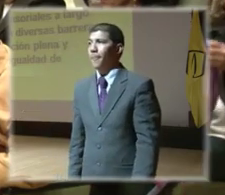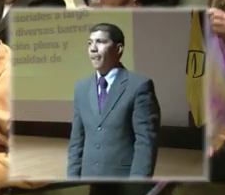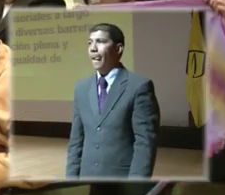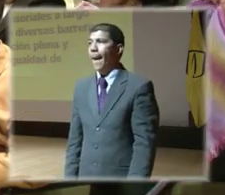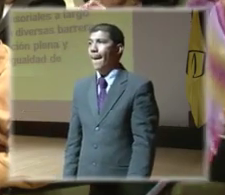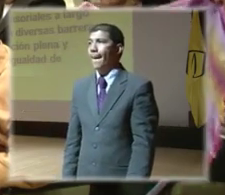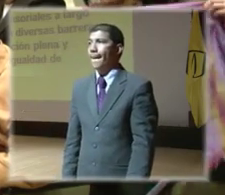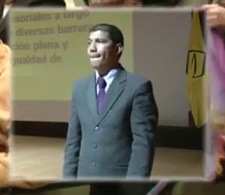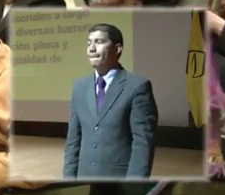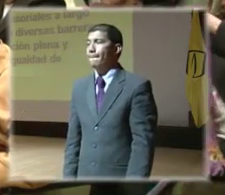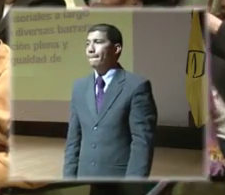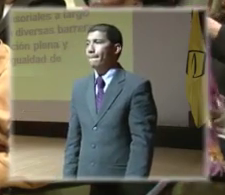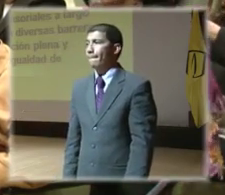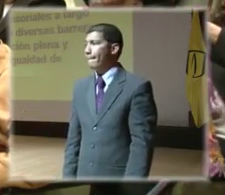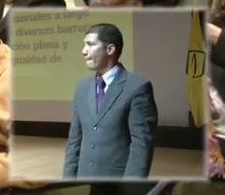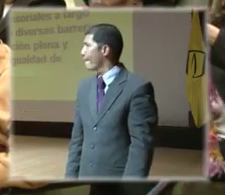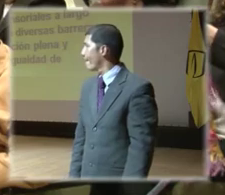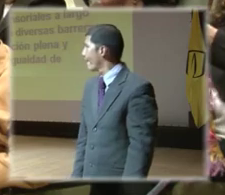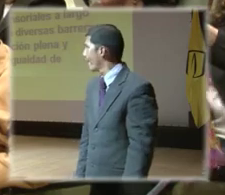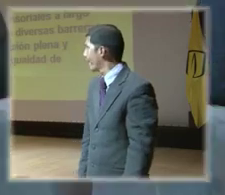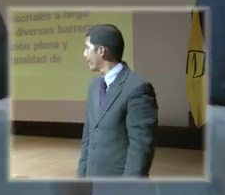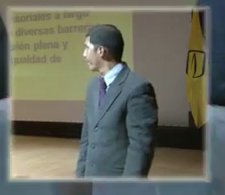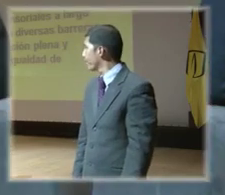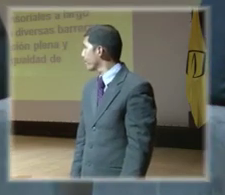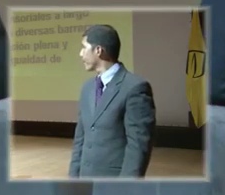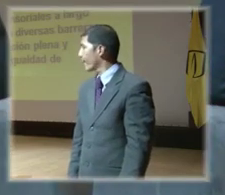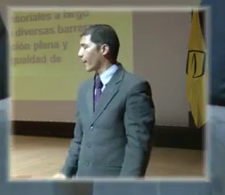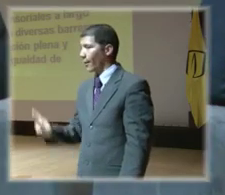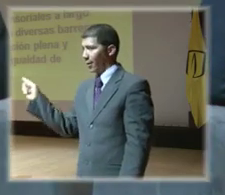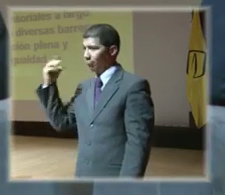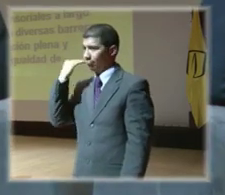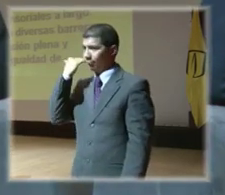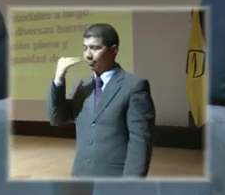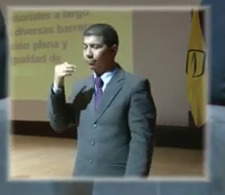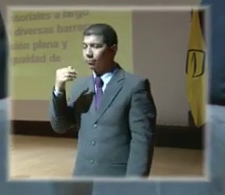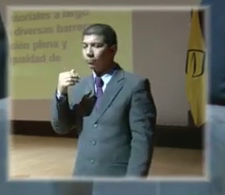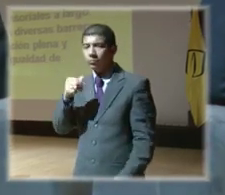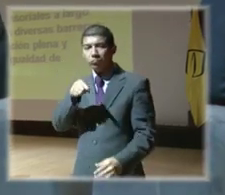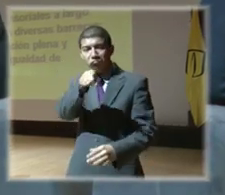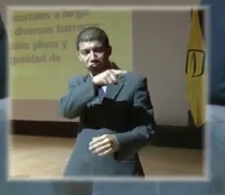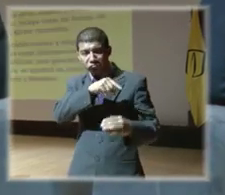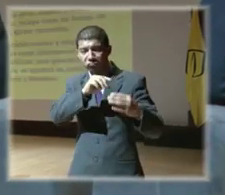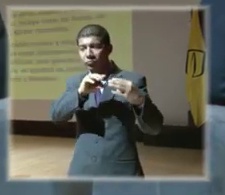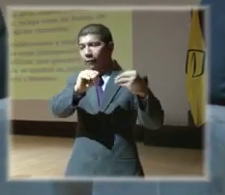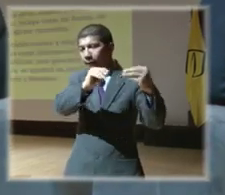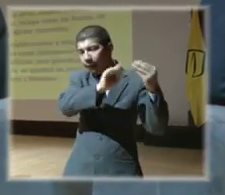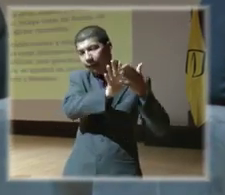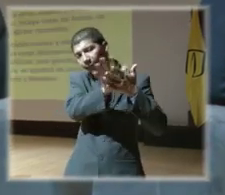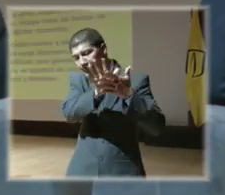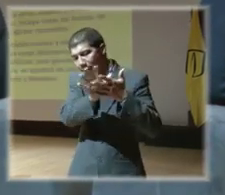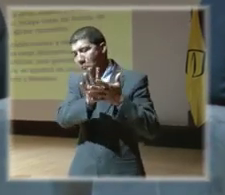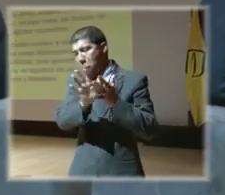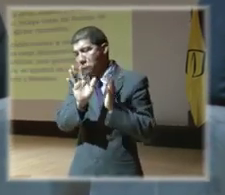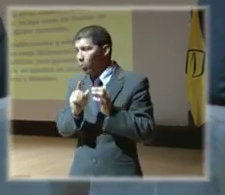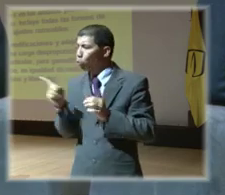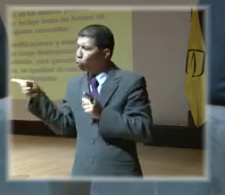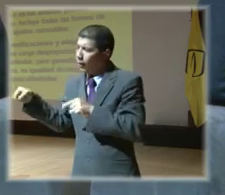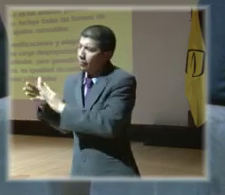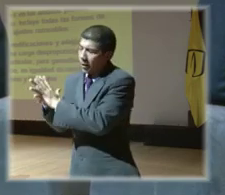que han platicado varios de los compañeros aquí, y tú lo has dicho recién,